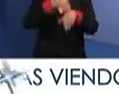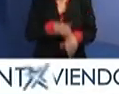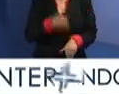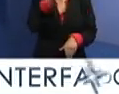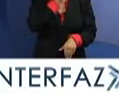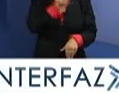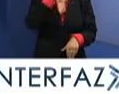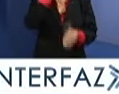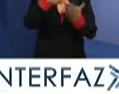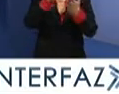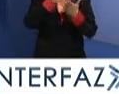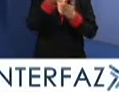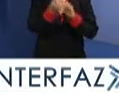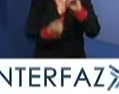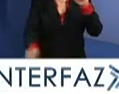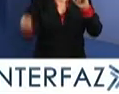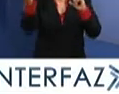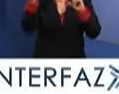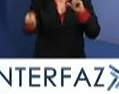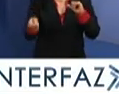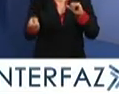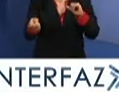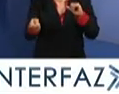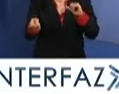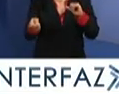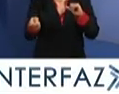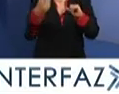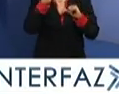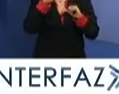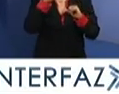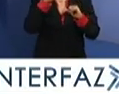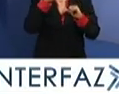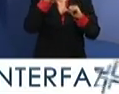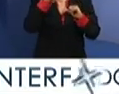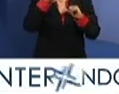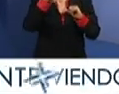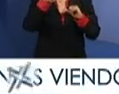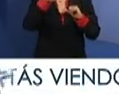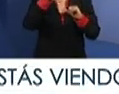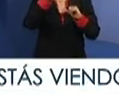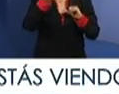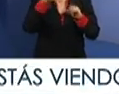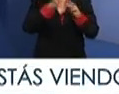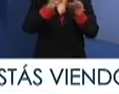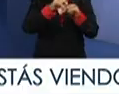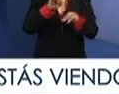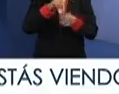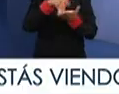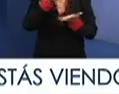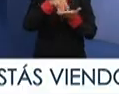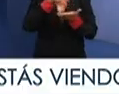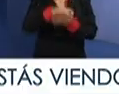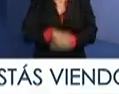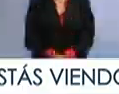pintora inmortal. ¿Quieren saber de qué se trata? Mildred Martínez nos tiene todos los detalles desde Saltillo.